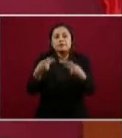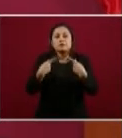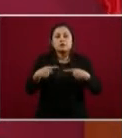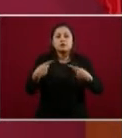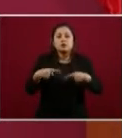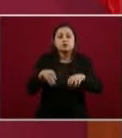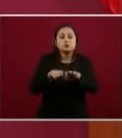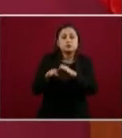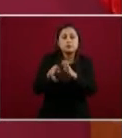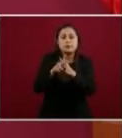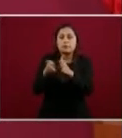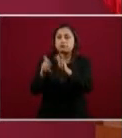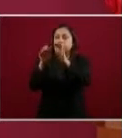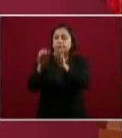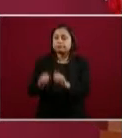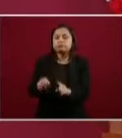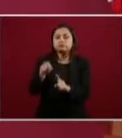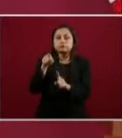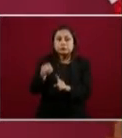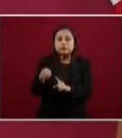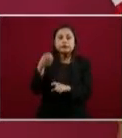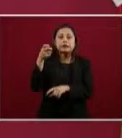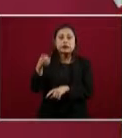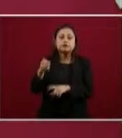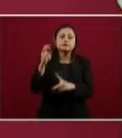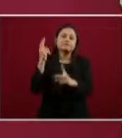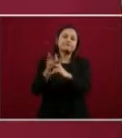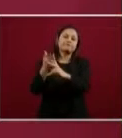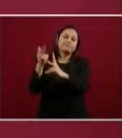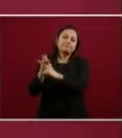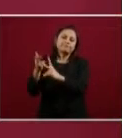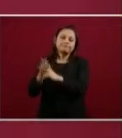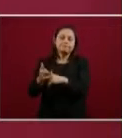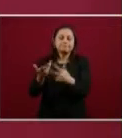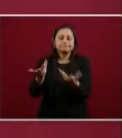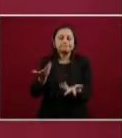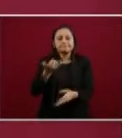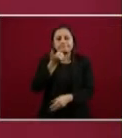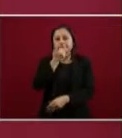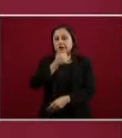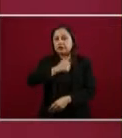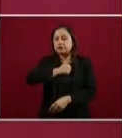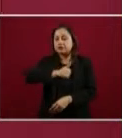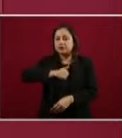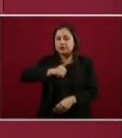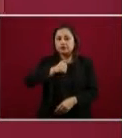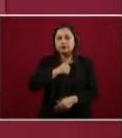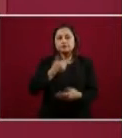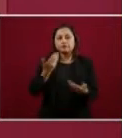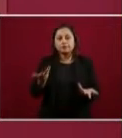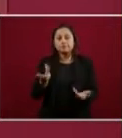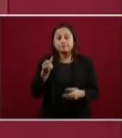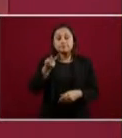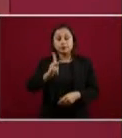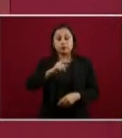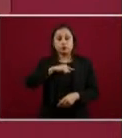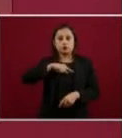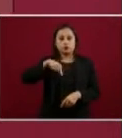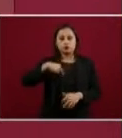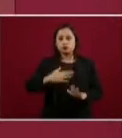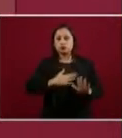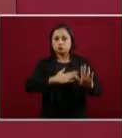Si funcionan bien sus programas más ambiciosos, como Jóvenes Construyendo el Futuro, podría ser que menos